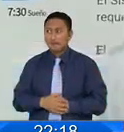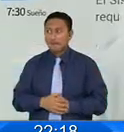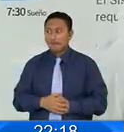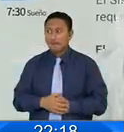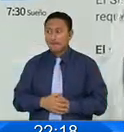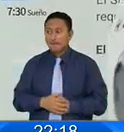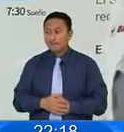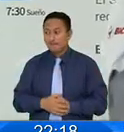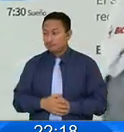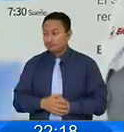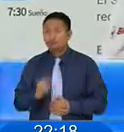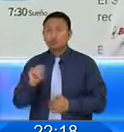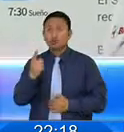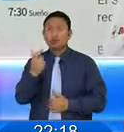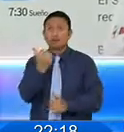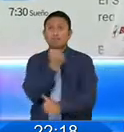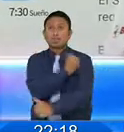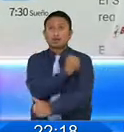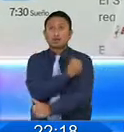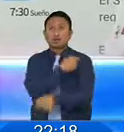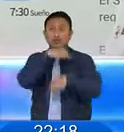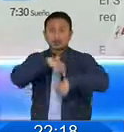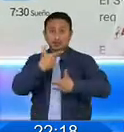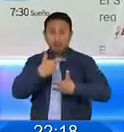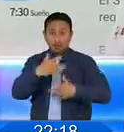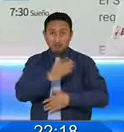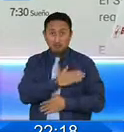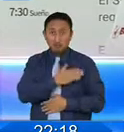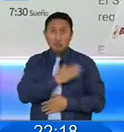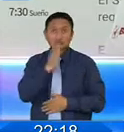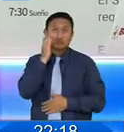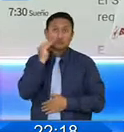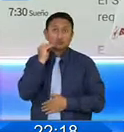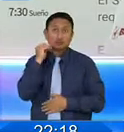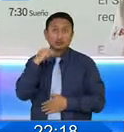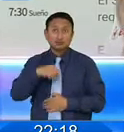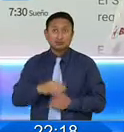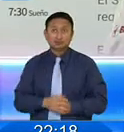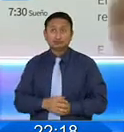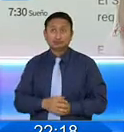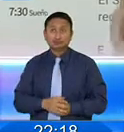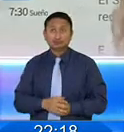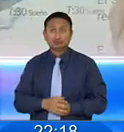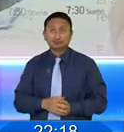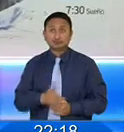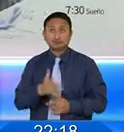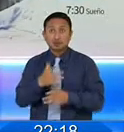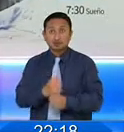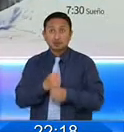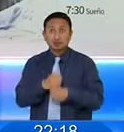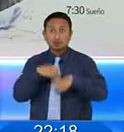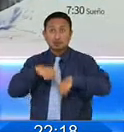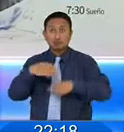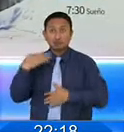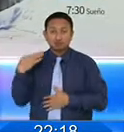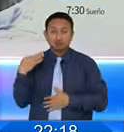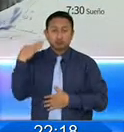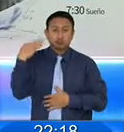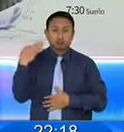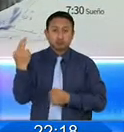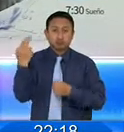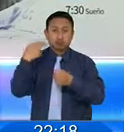Es la única vacuna con la que hemos tenido experiencia en un estudio clínico y es muy segura. Voluntarios,